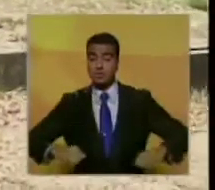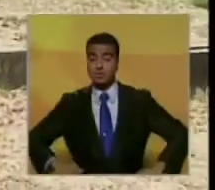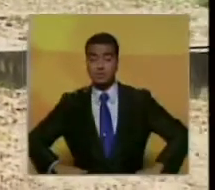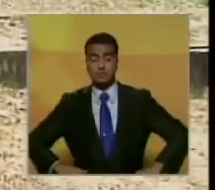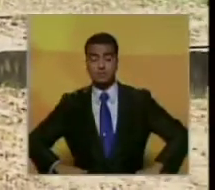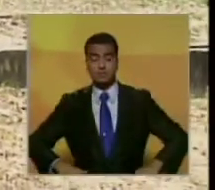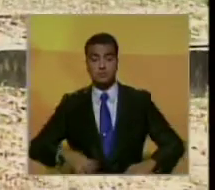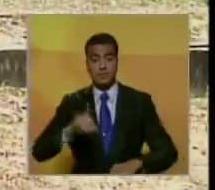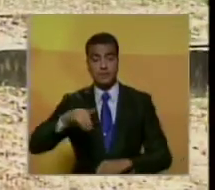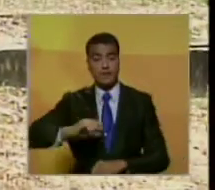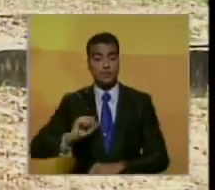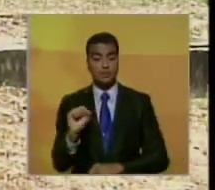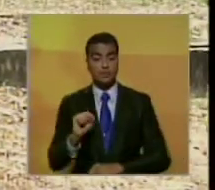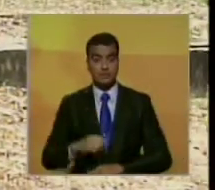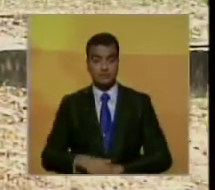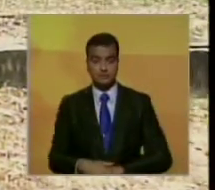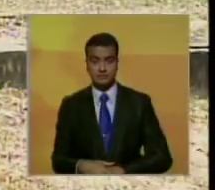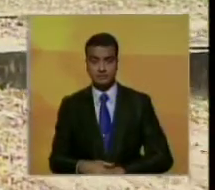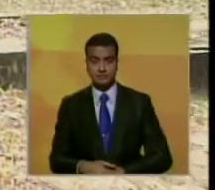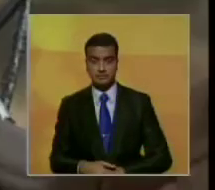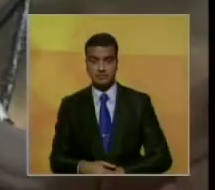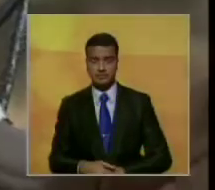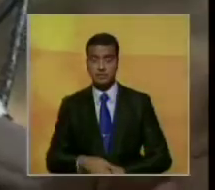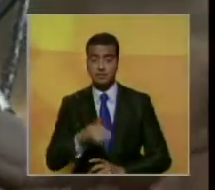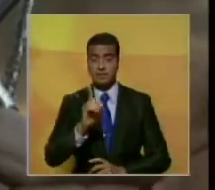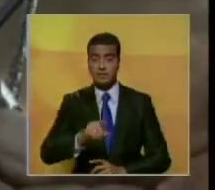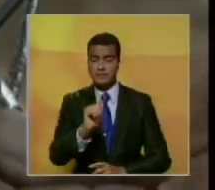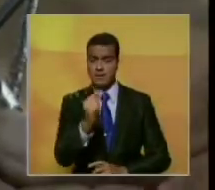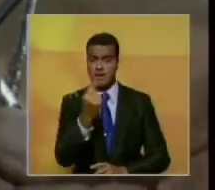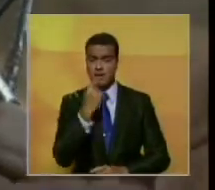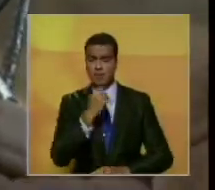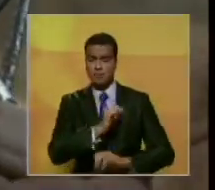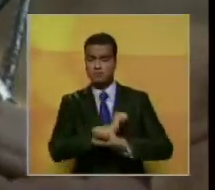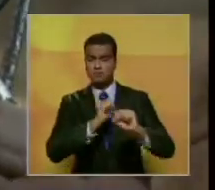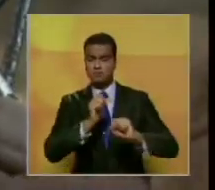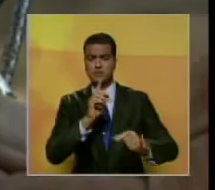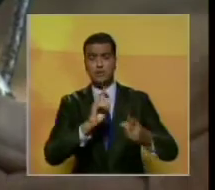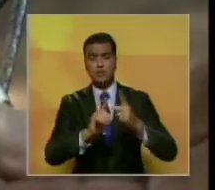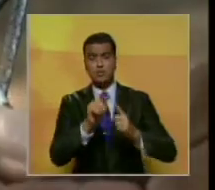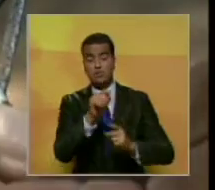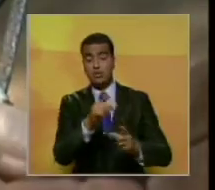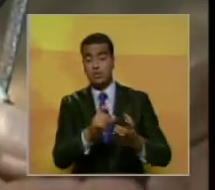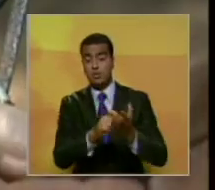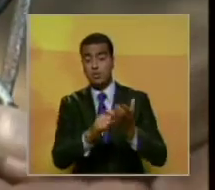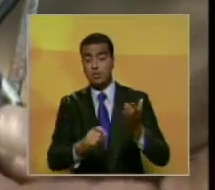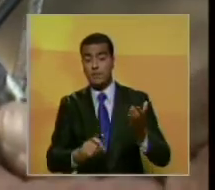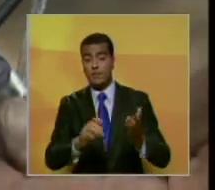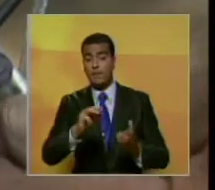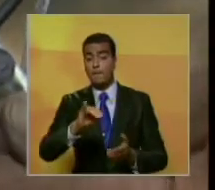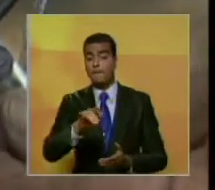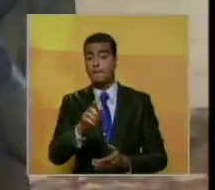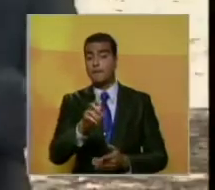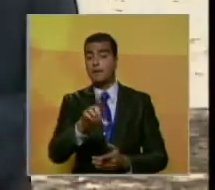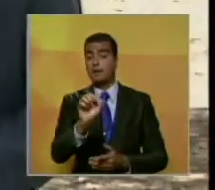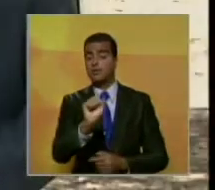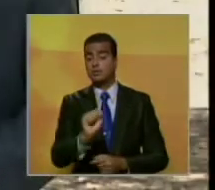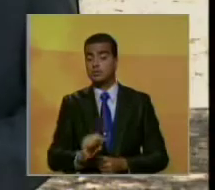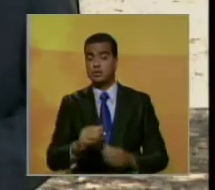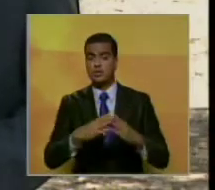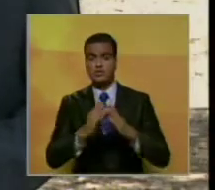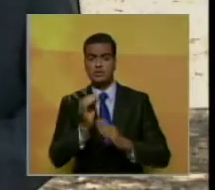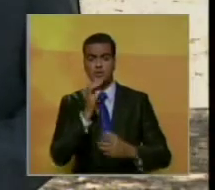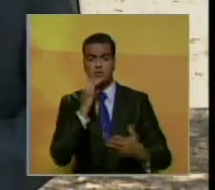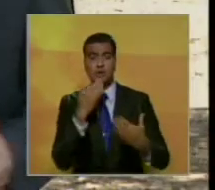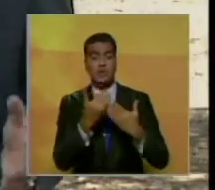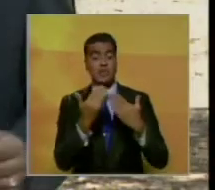Guardia y la Policía Regional. Incluso le incautaron un mortero y varios dispositivos conocidos como Miguelitos. Esta es la información que